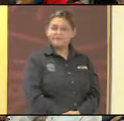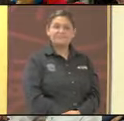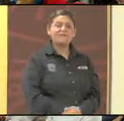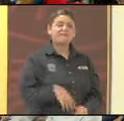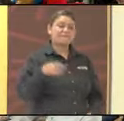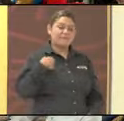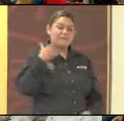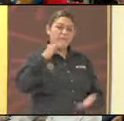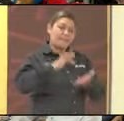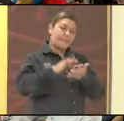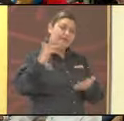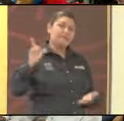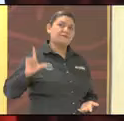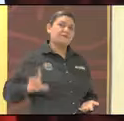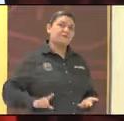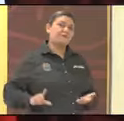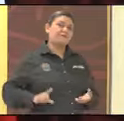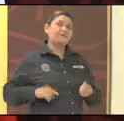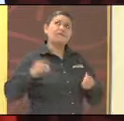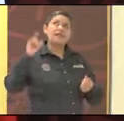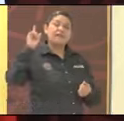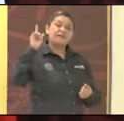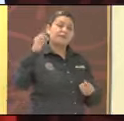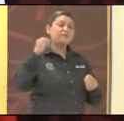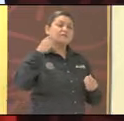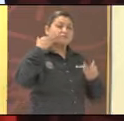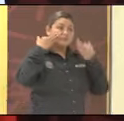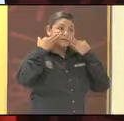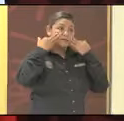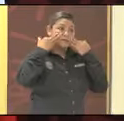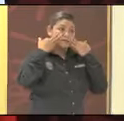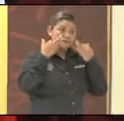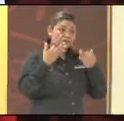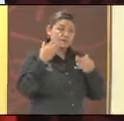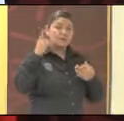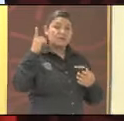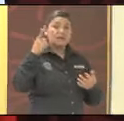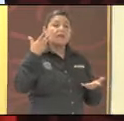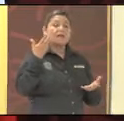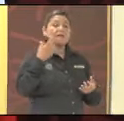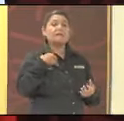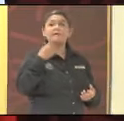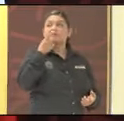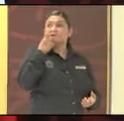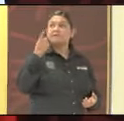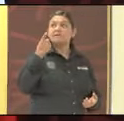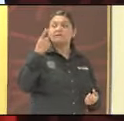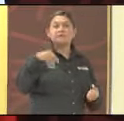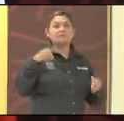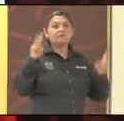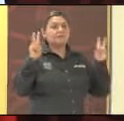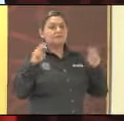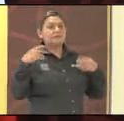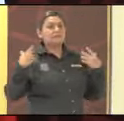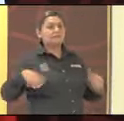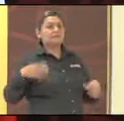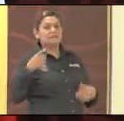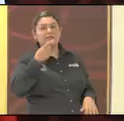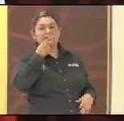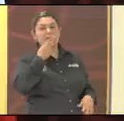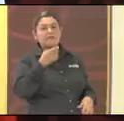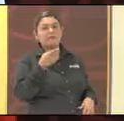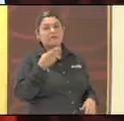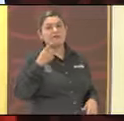También le agradezco al señor gobernador que ha estado al pendiente, también le he estado informando de este tema, ¿verdad? Porque imagínense, hasta